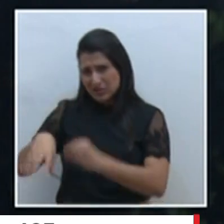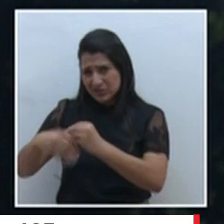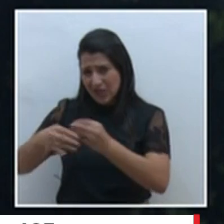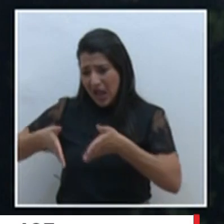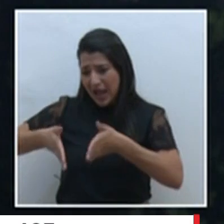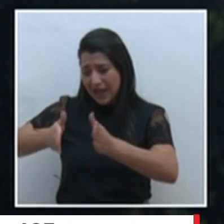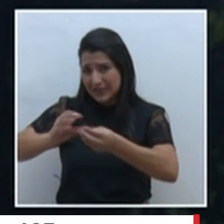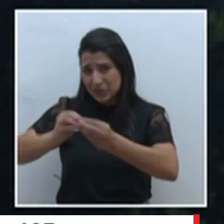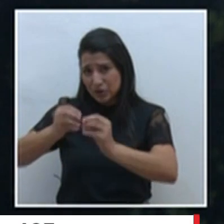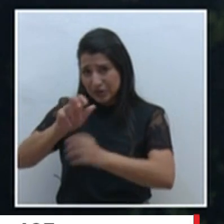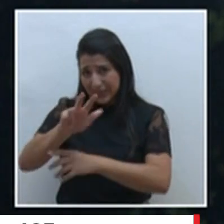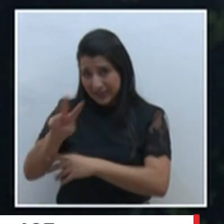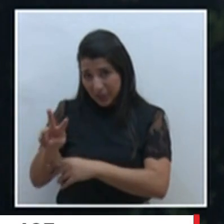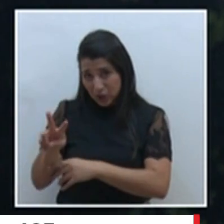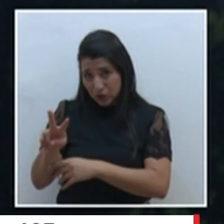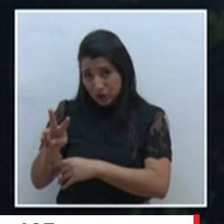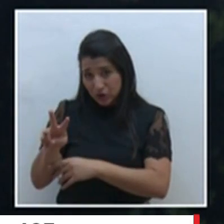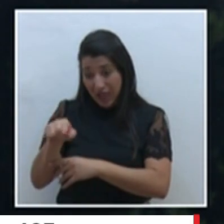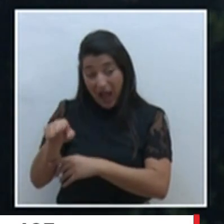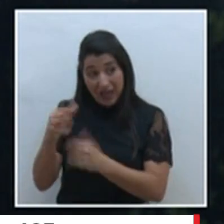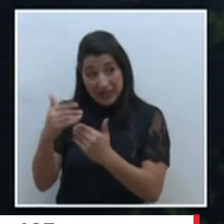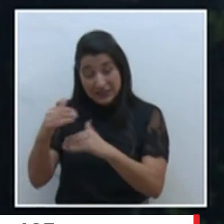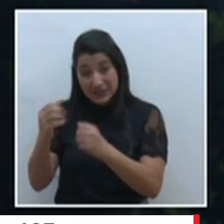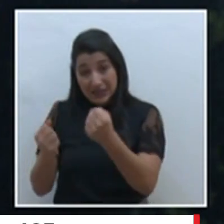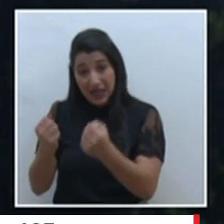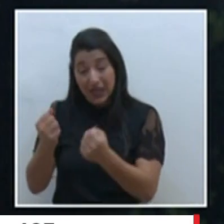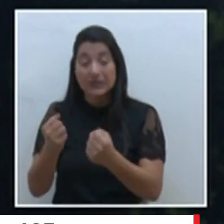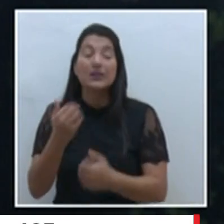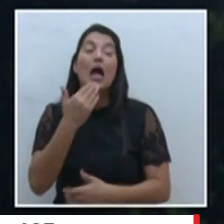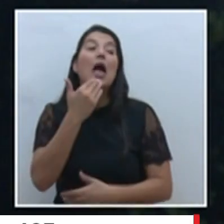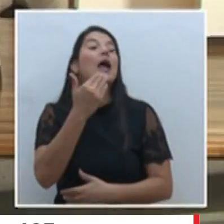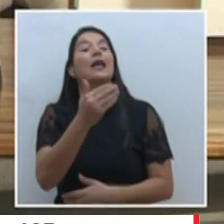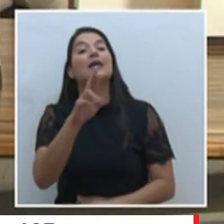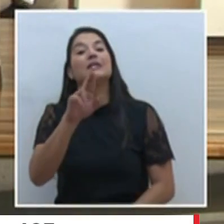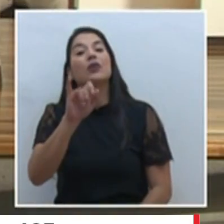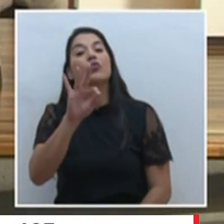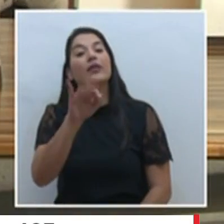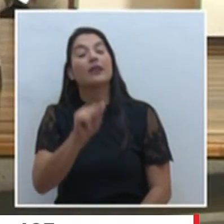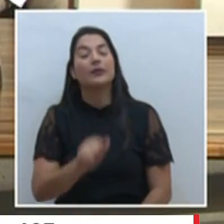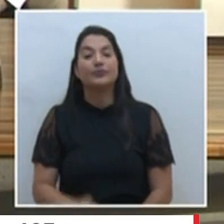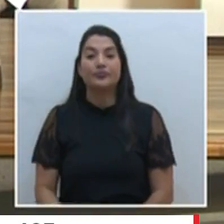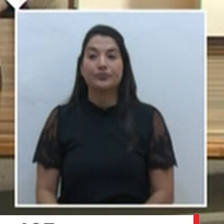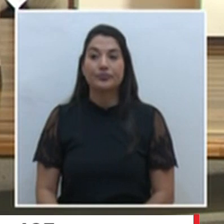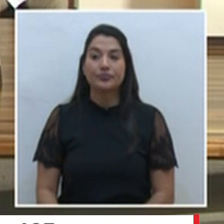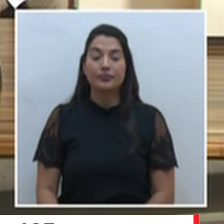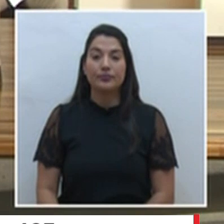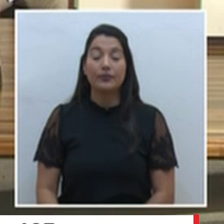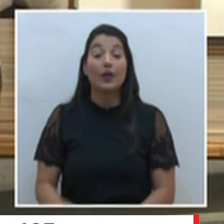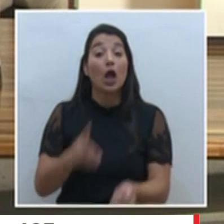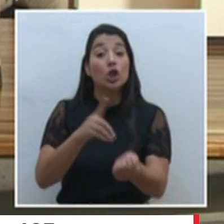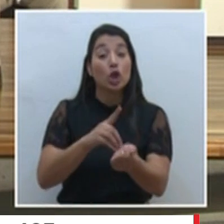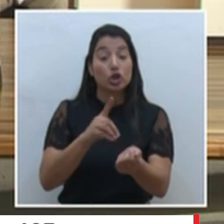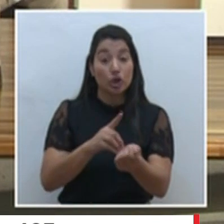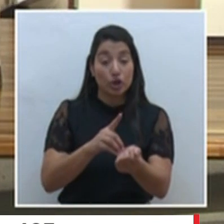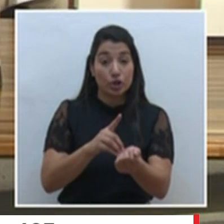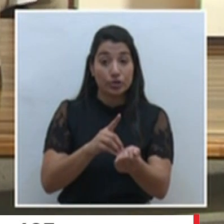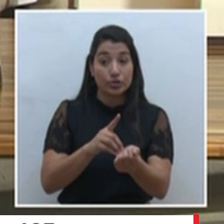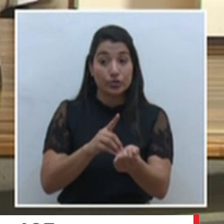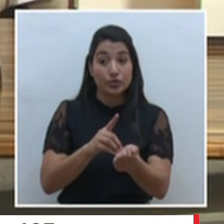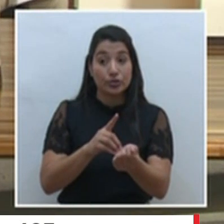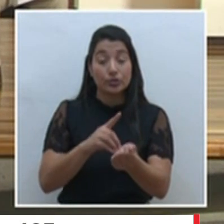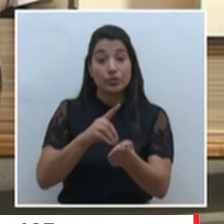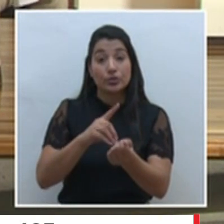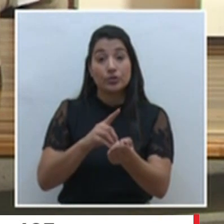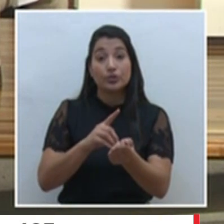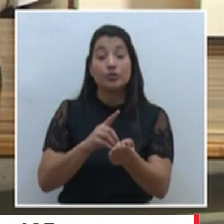ruta 32, la restricción de los vehículos. Muchas gracias, Rita. Si gusta, el doctor don